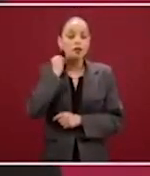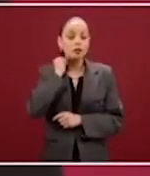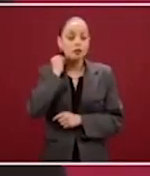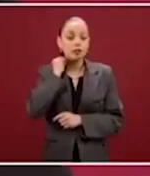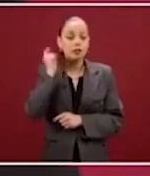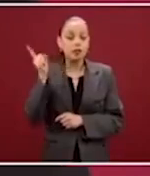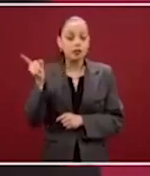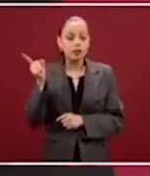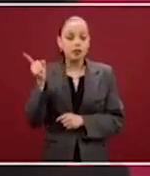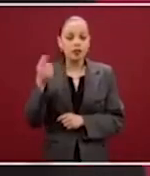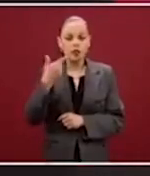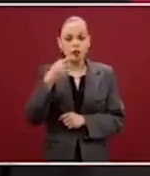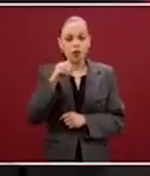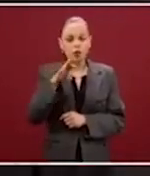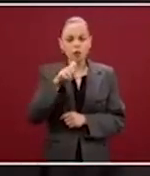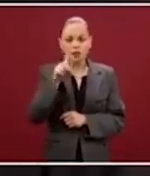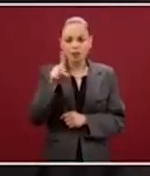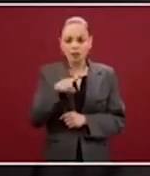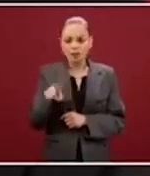no,